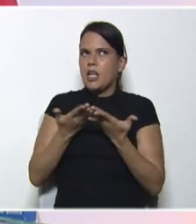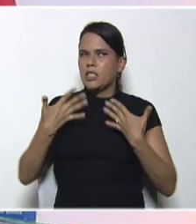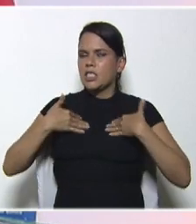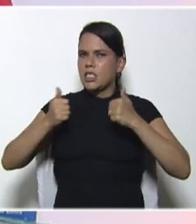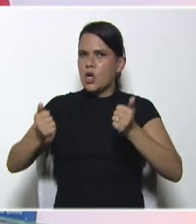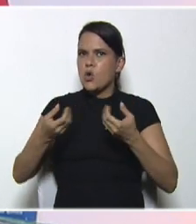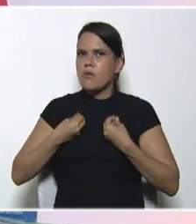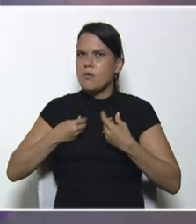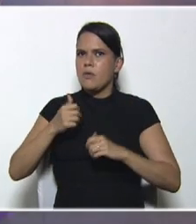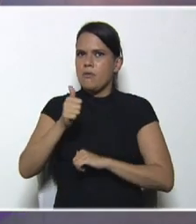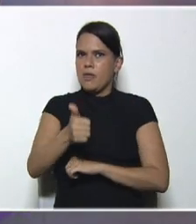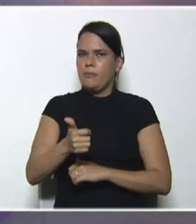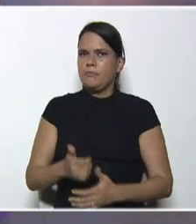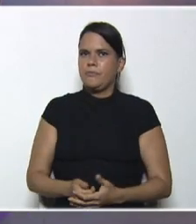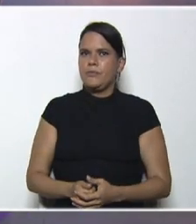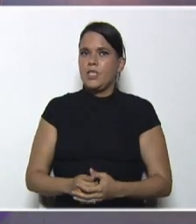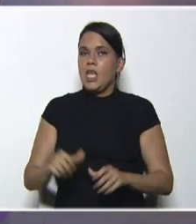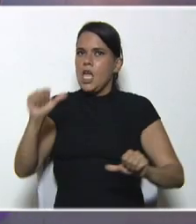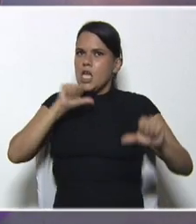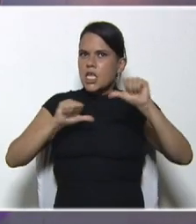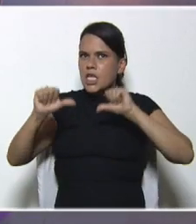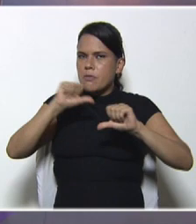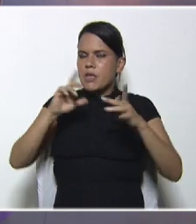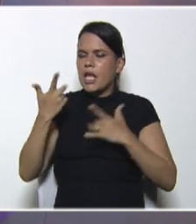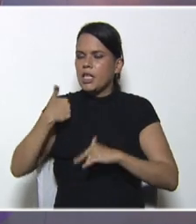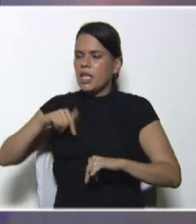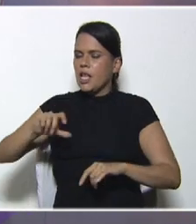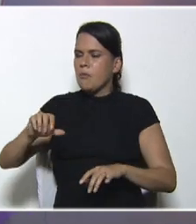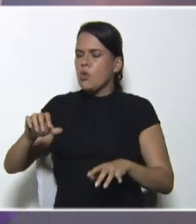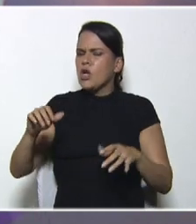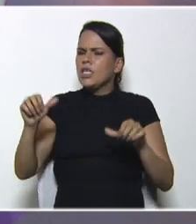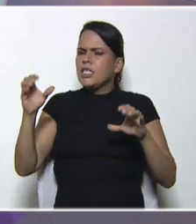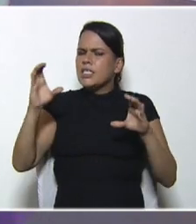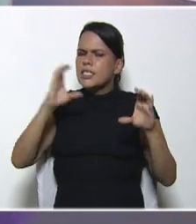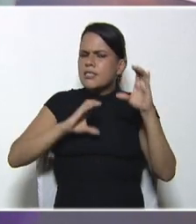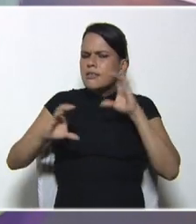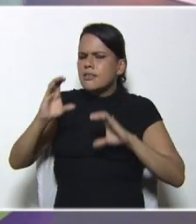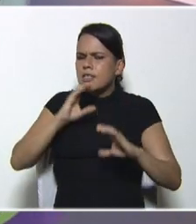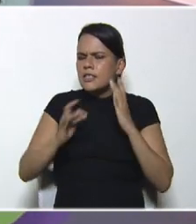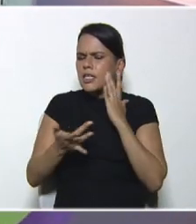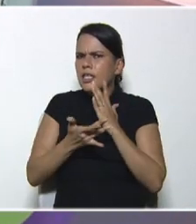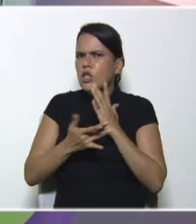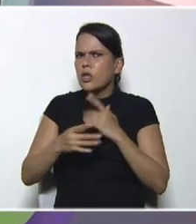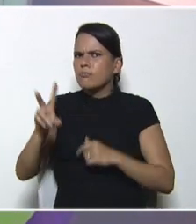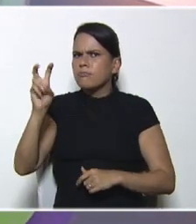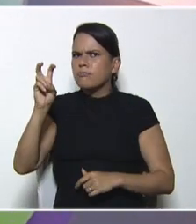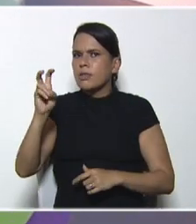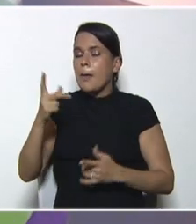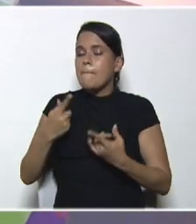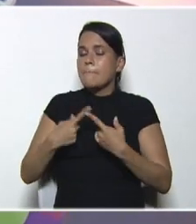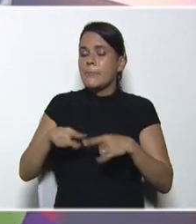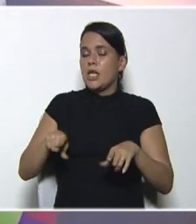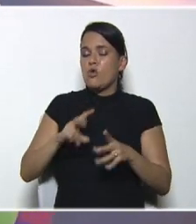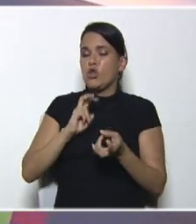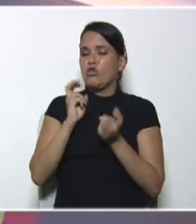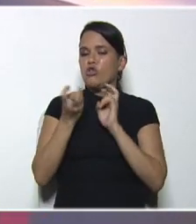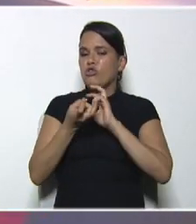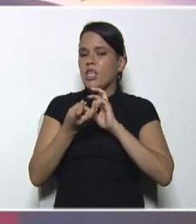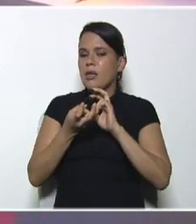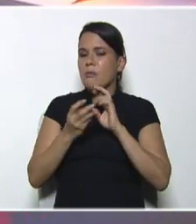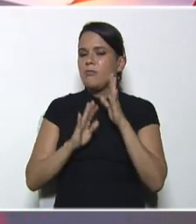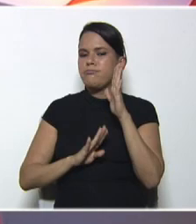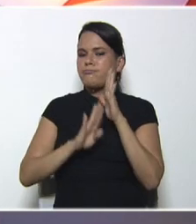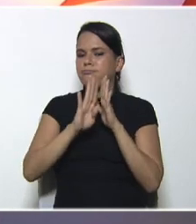Y en el caso de química tenemos ciencia, tecnología e innovación, pero nuestro tema generador para